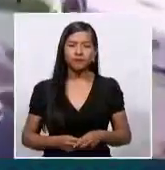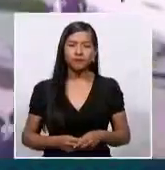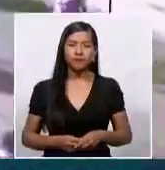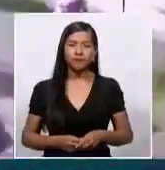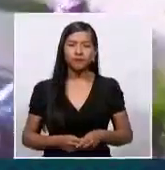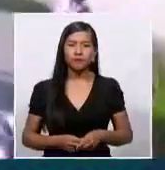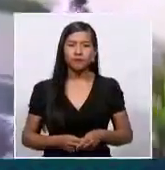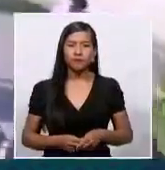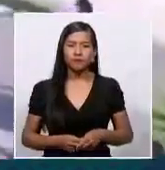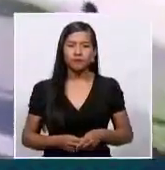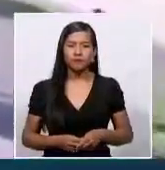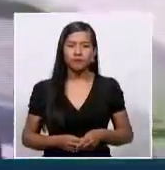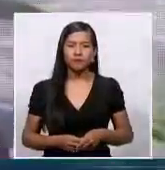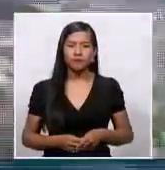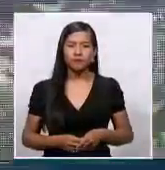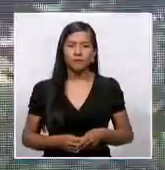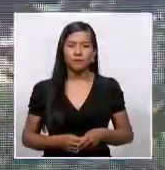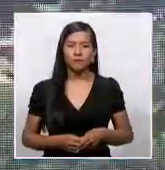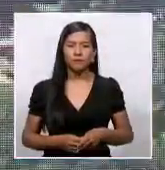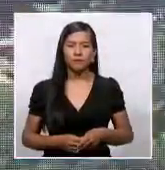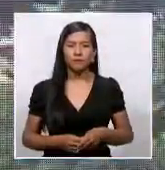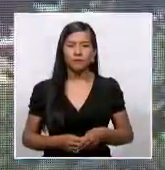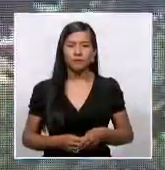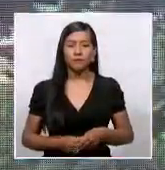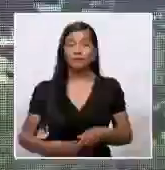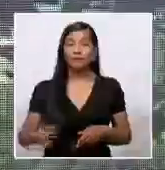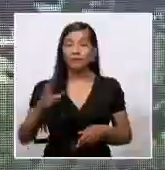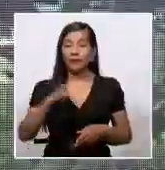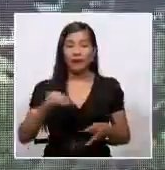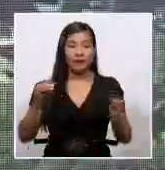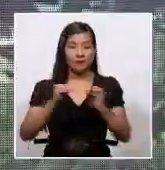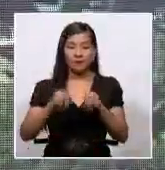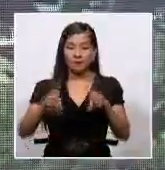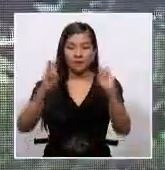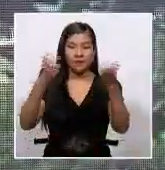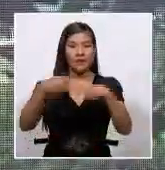Y precisamente esta marcha nos brinda